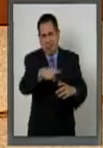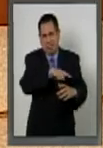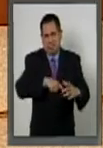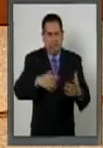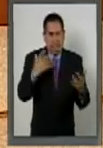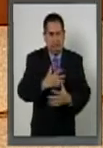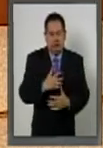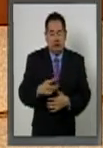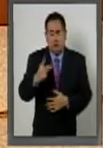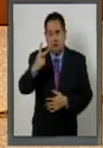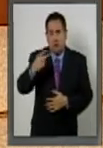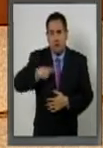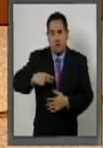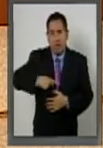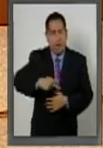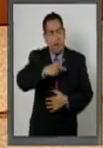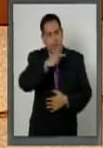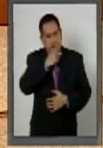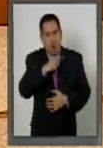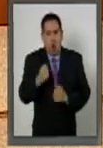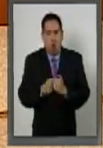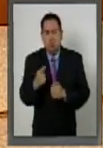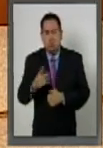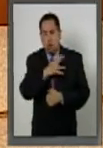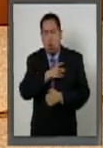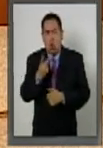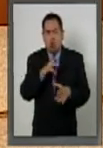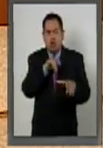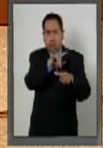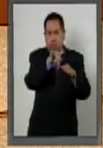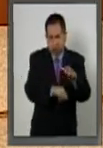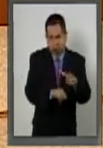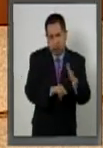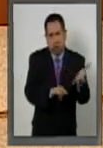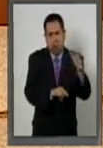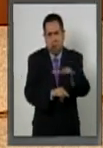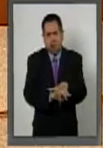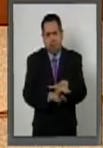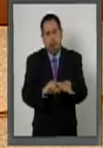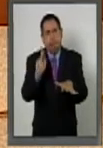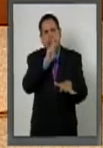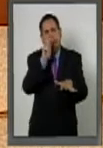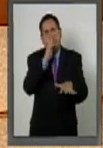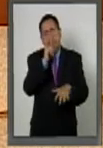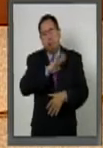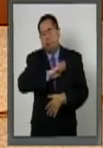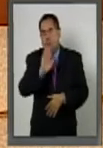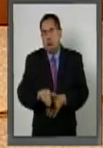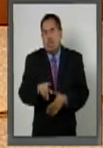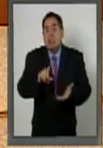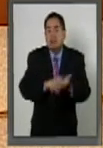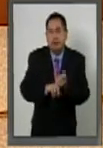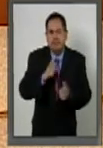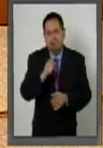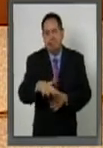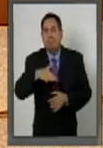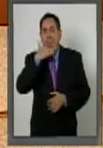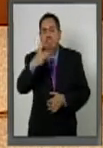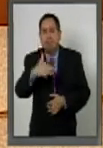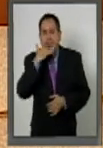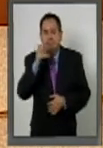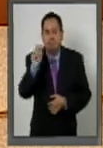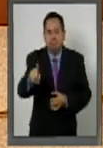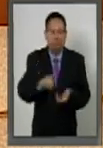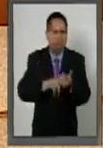personas padre e hijo muertos por asfixia debido a la corrupción de estas inversiones federales